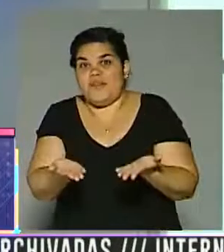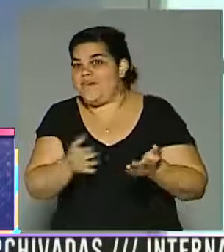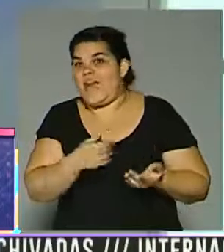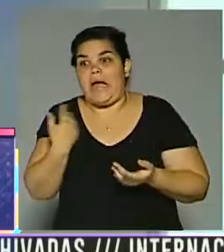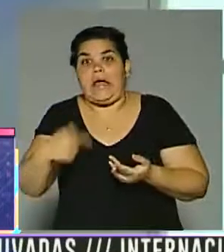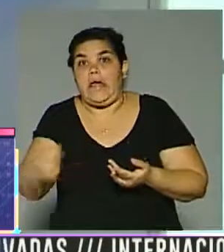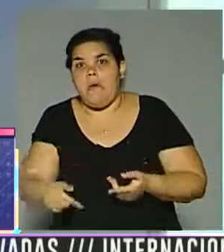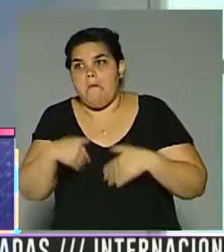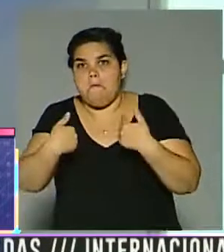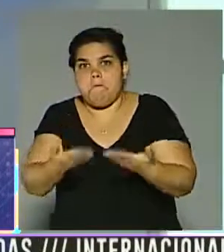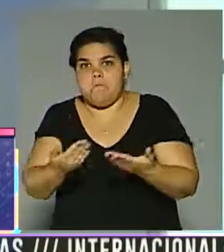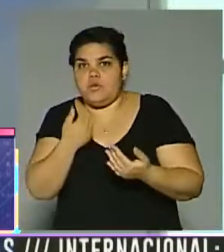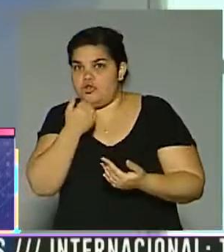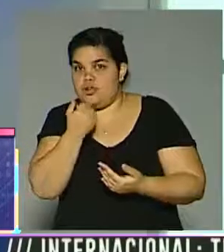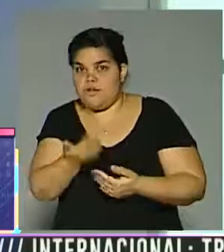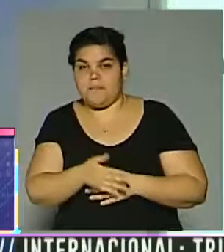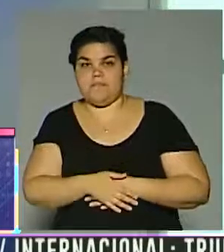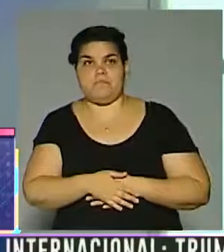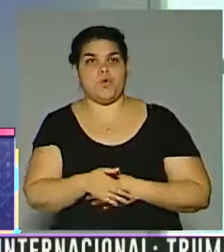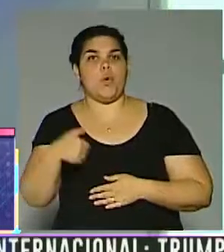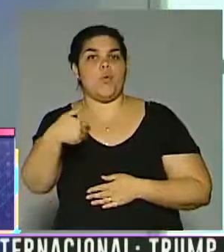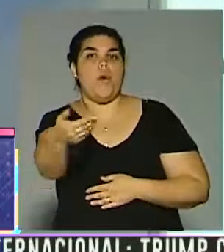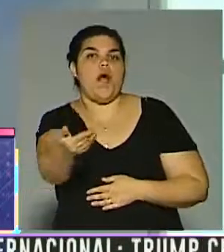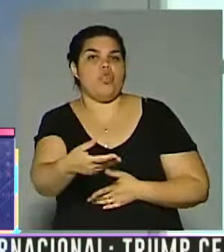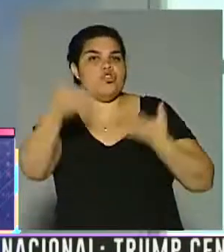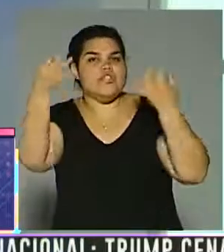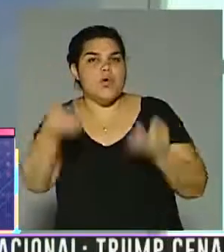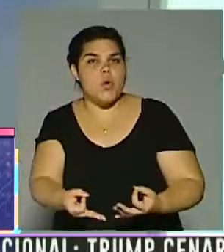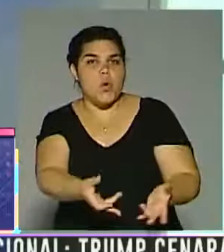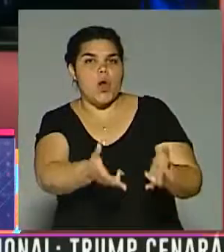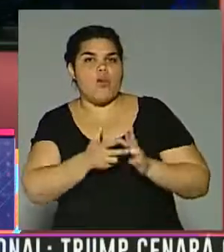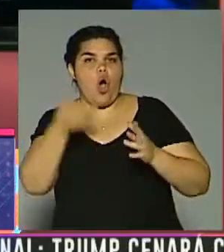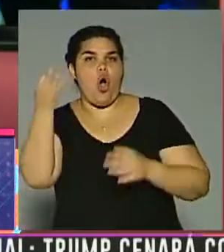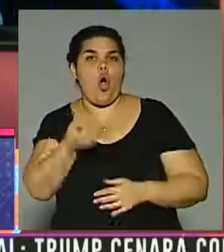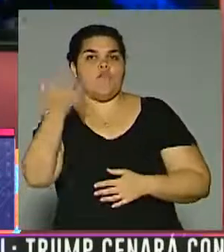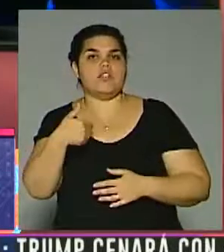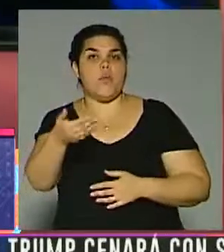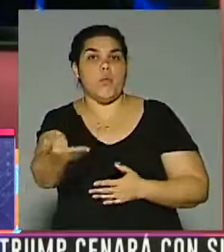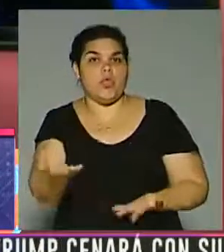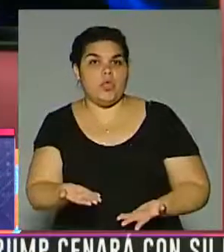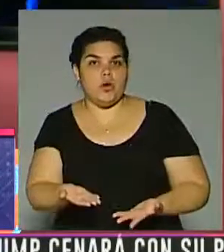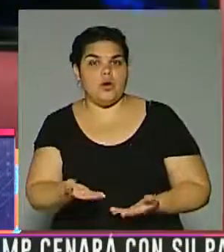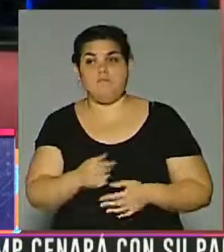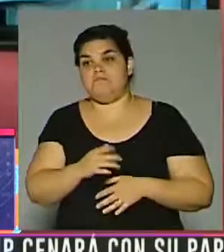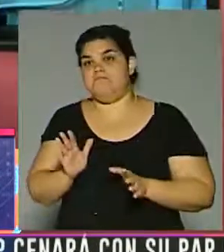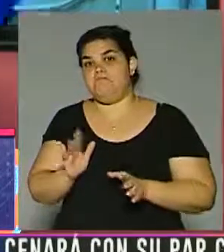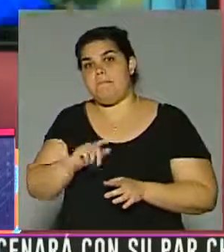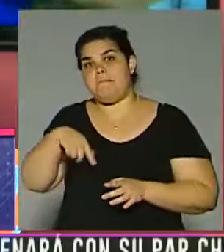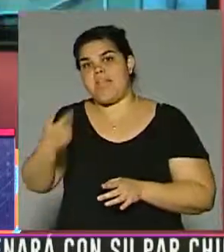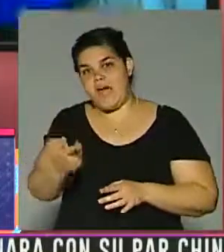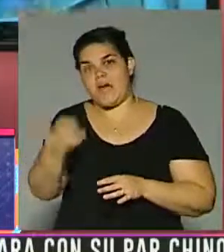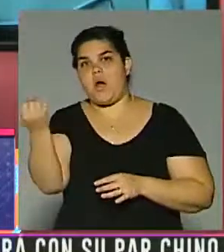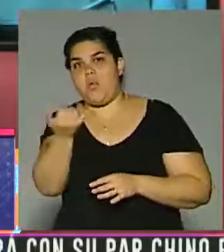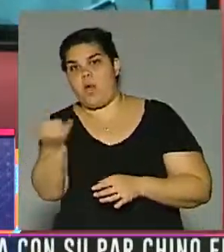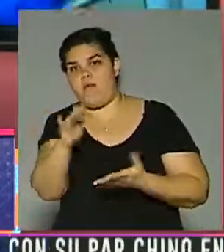cuándo, vamos a tener una palabra definitiva de esto? En principio, entre mañana y el jueves, se